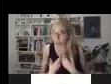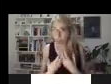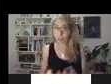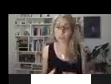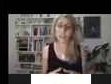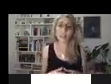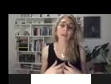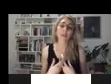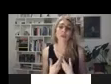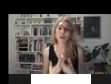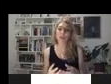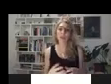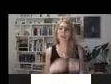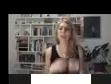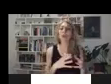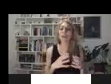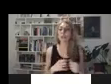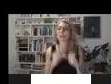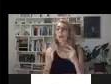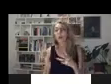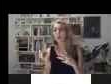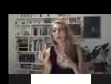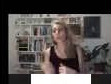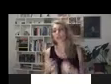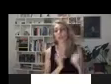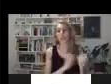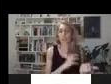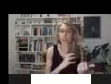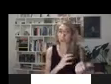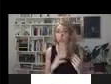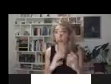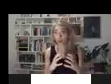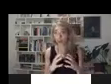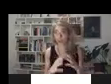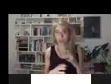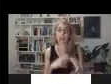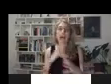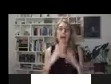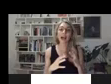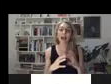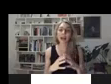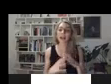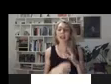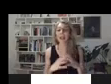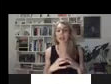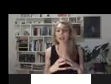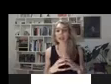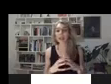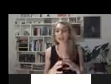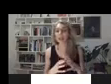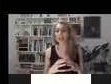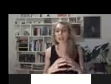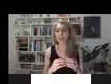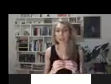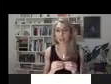ávidos de tener vinculaciones con artistas, con otros coleccionistas y curadores. Acá